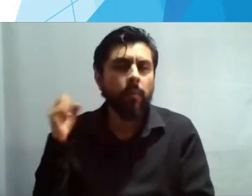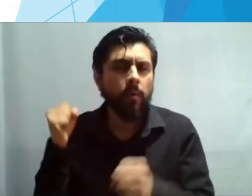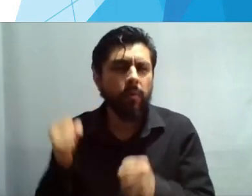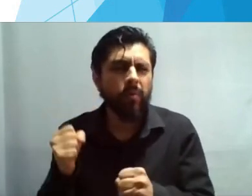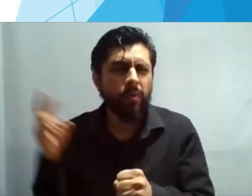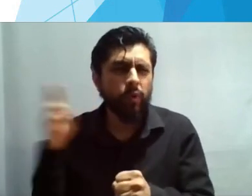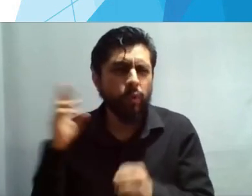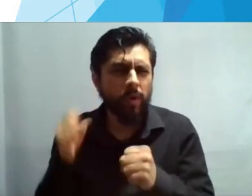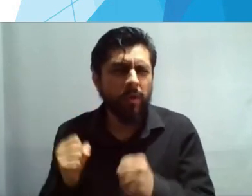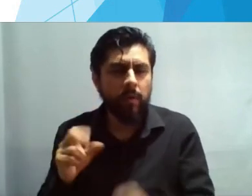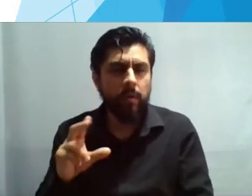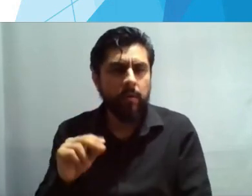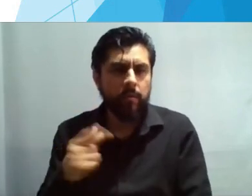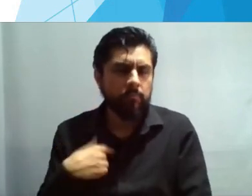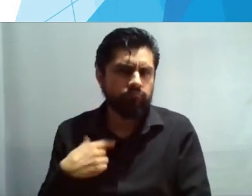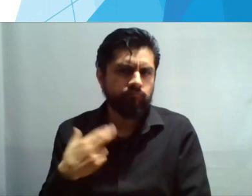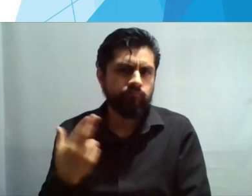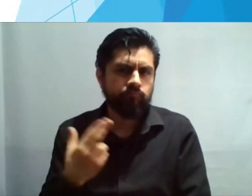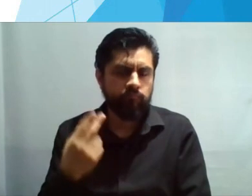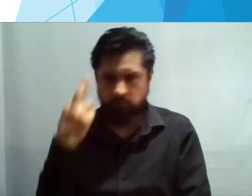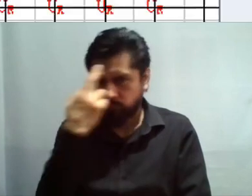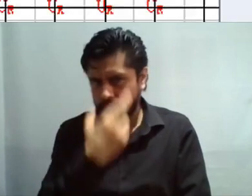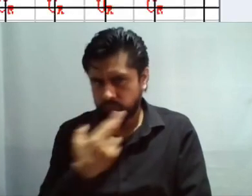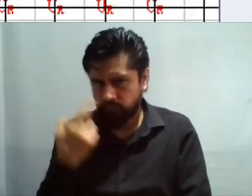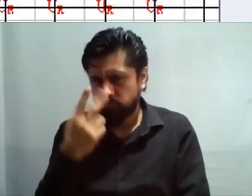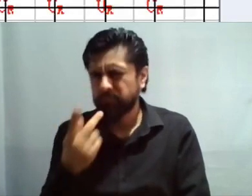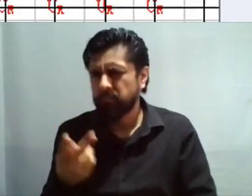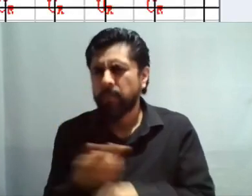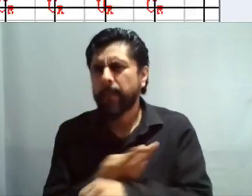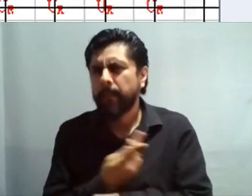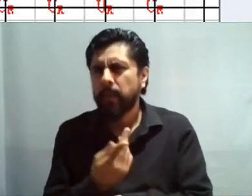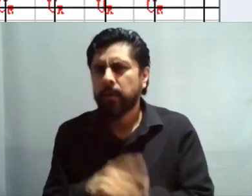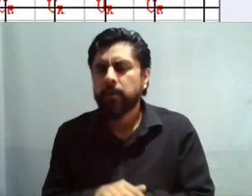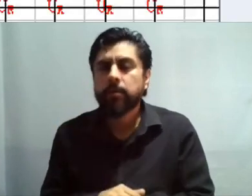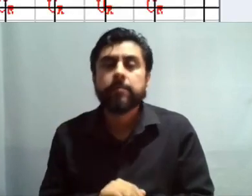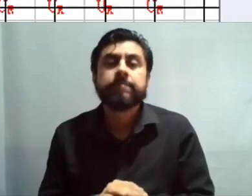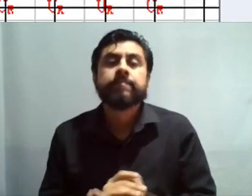tiene ningún antecedente agregado. Damos la siguiente imagen, por favor.